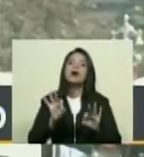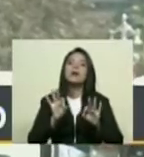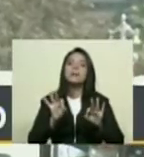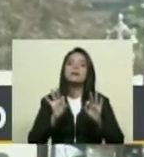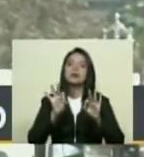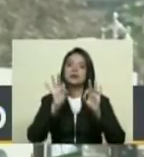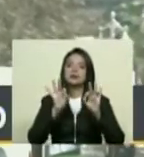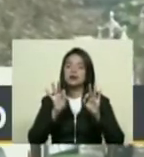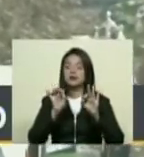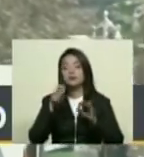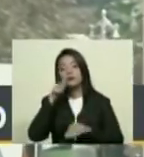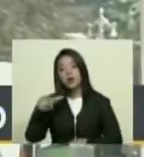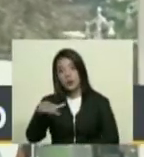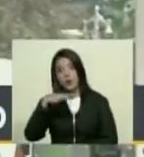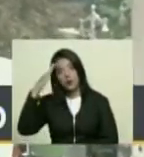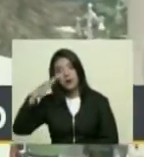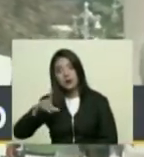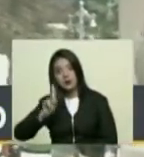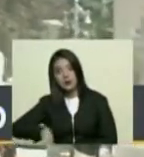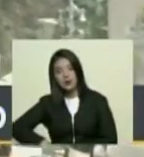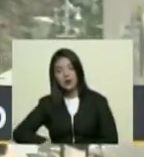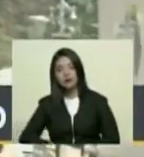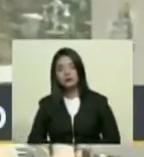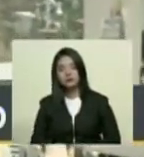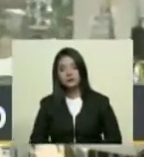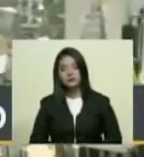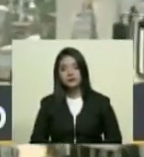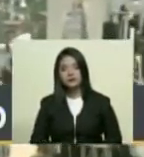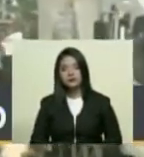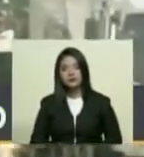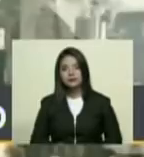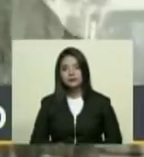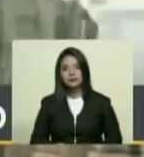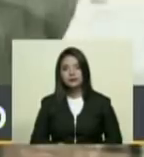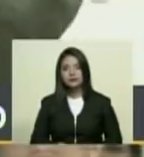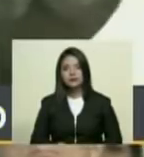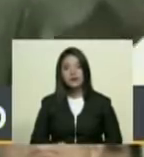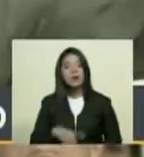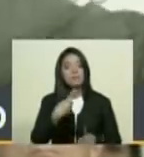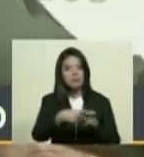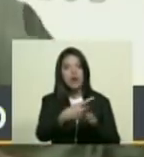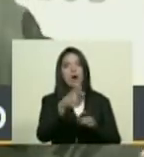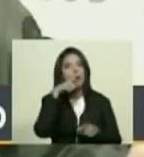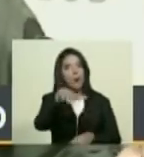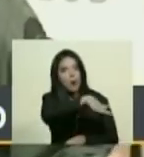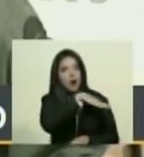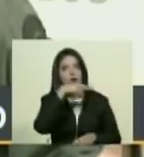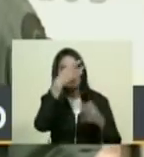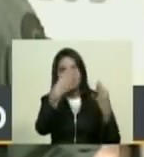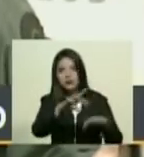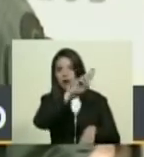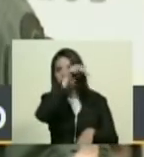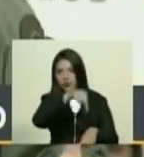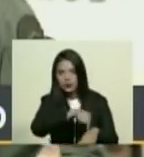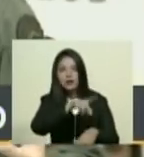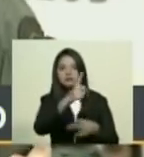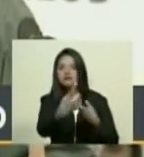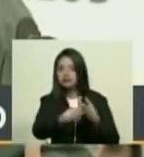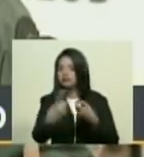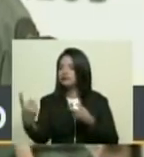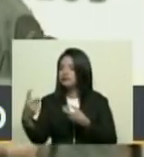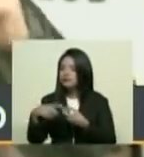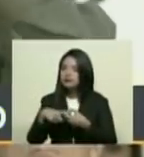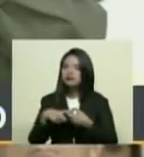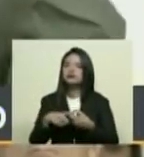para el pueblo militar también, que no excluye al pueblo nacional, al pueblo